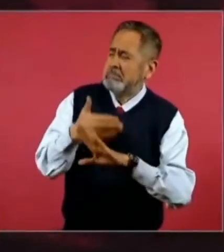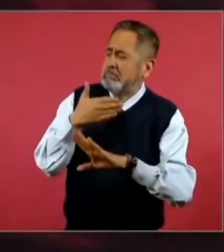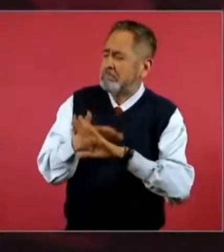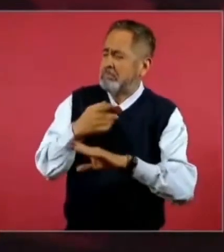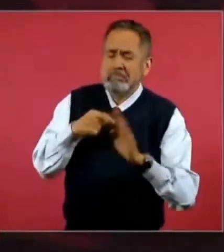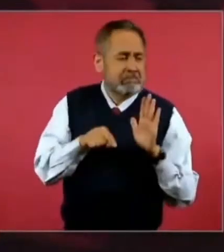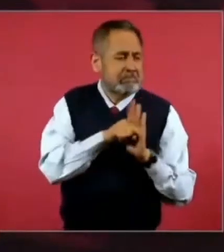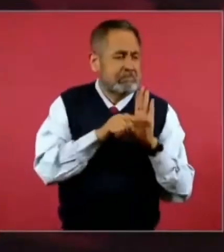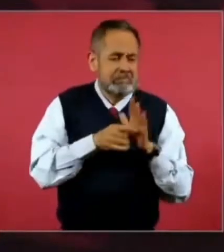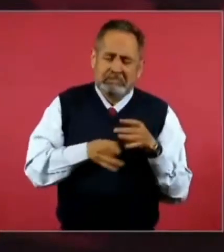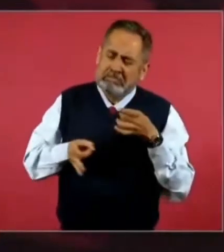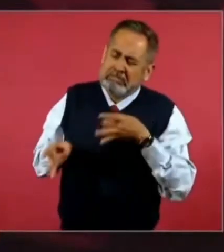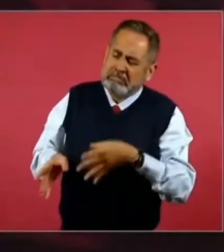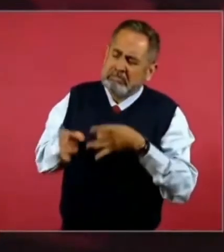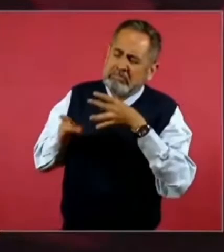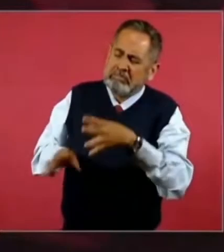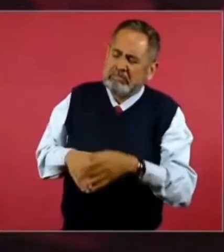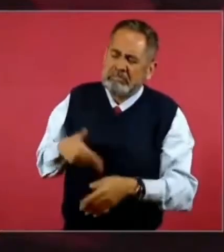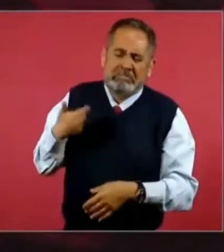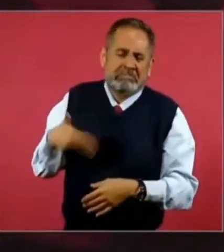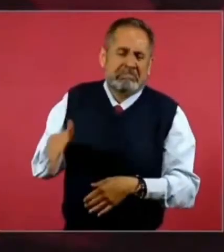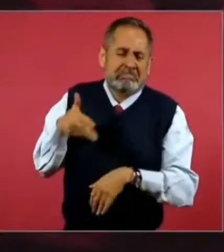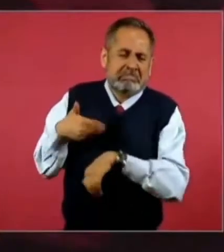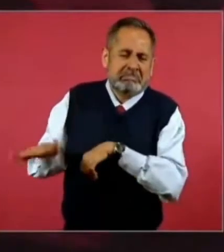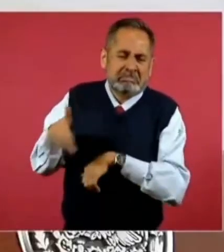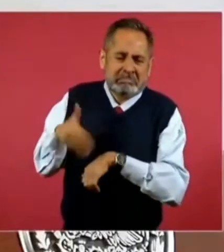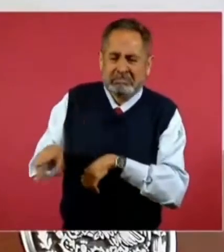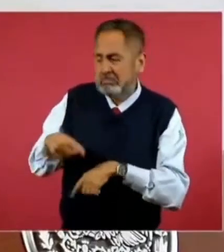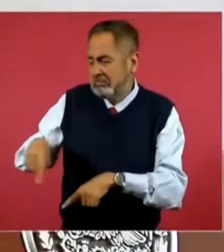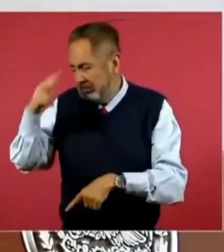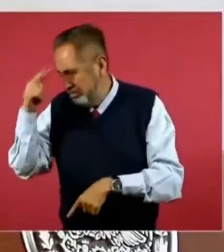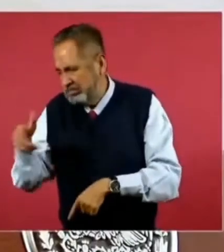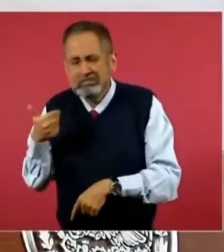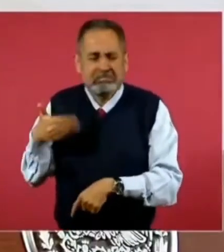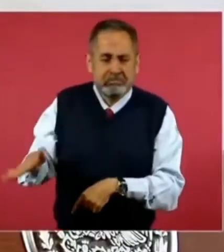de menosprecio al mexicano.